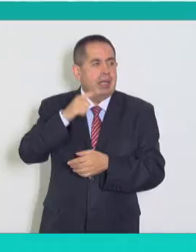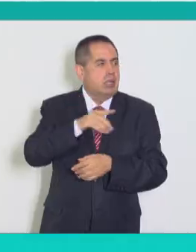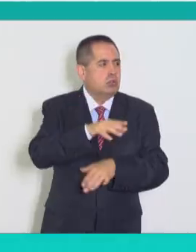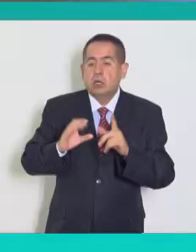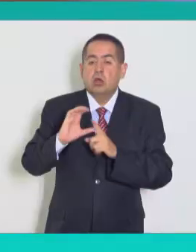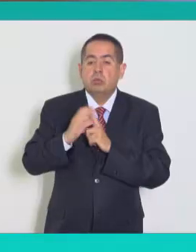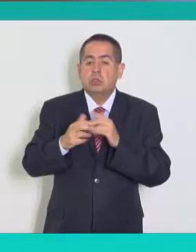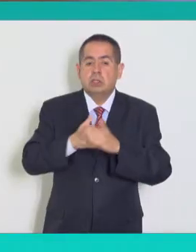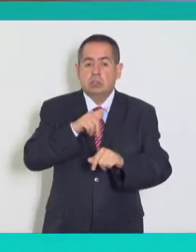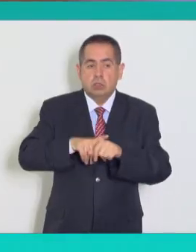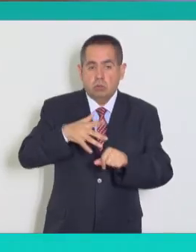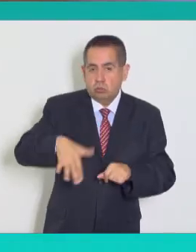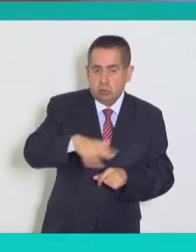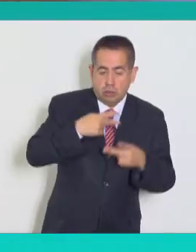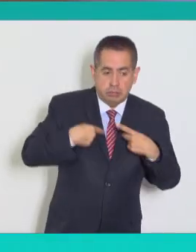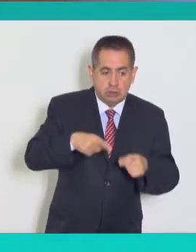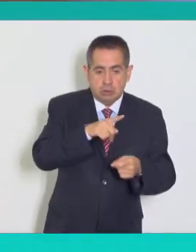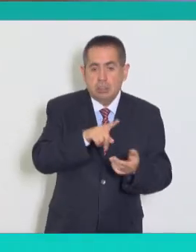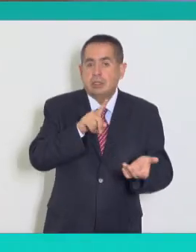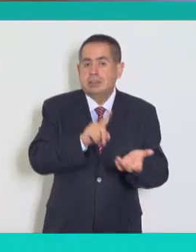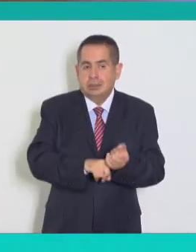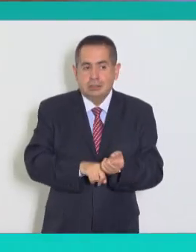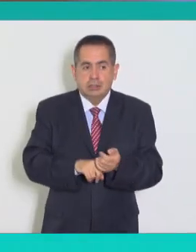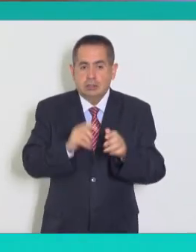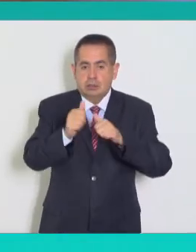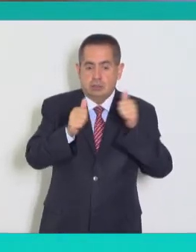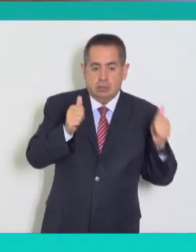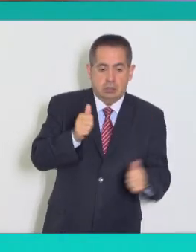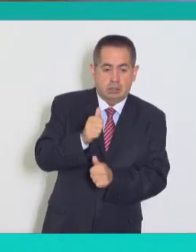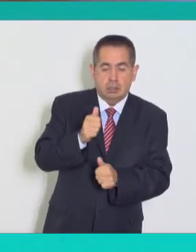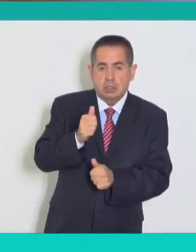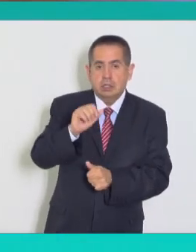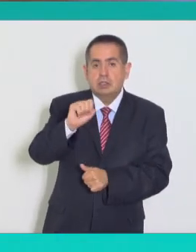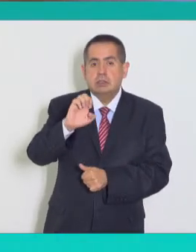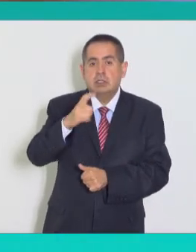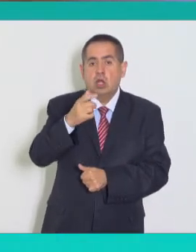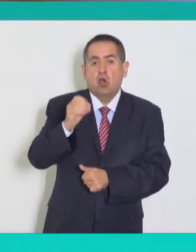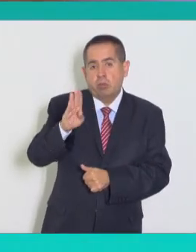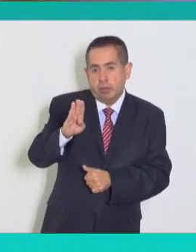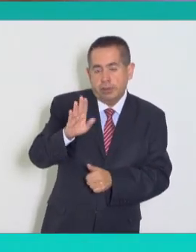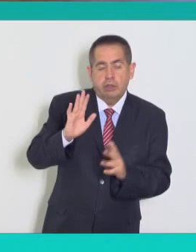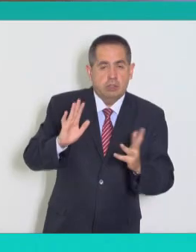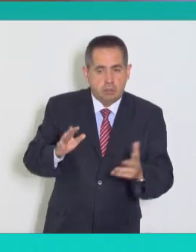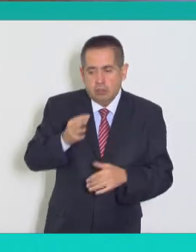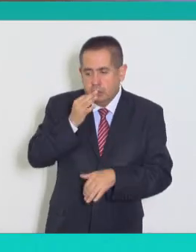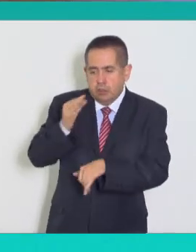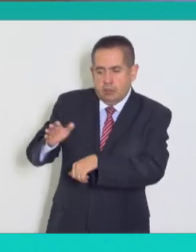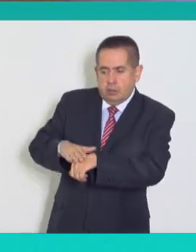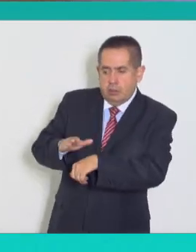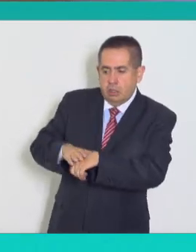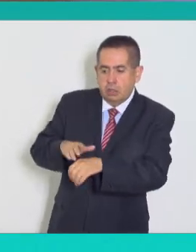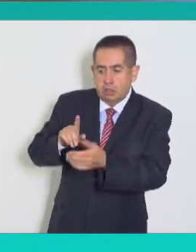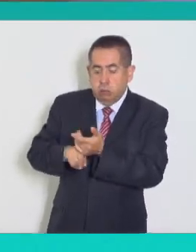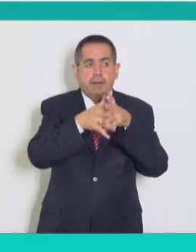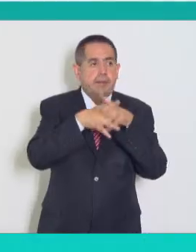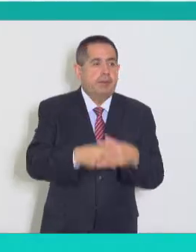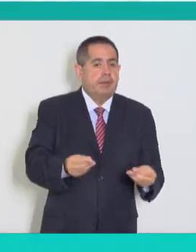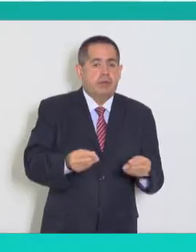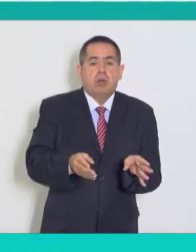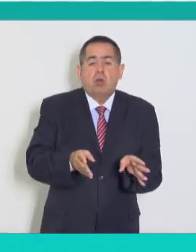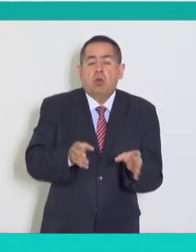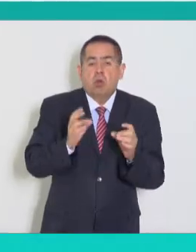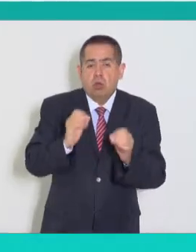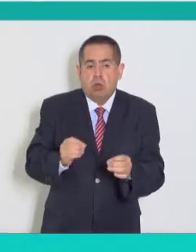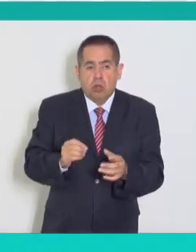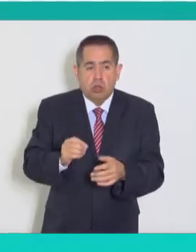de que la sociedad acceda y conozca la información derivada de las denuncias de desaparición de personas las estrategias realizadas por el estado